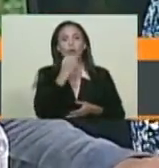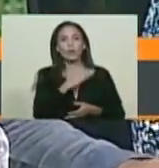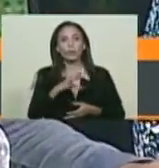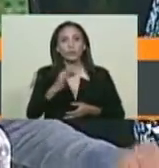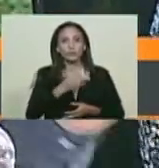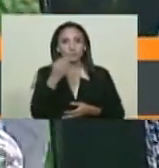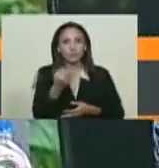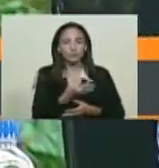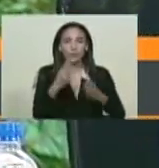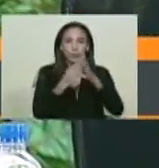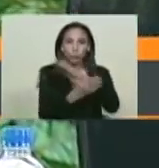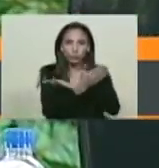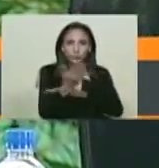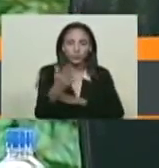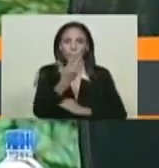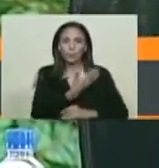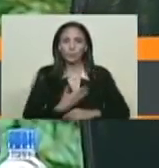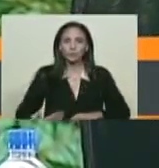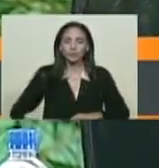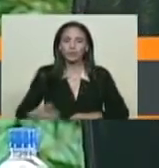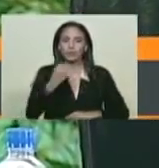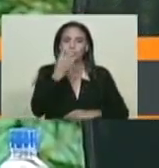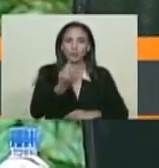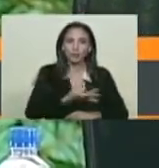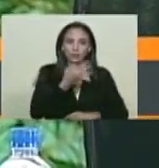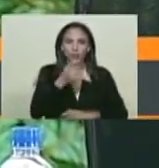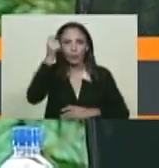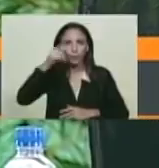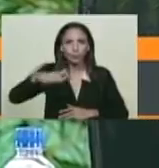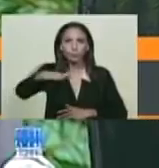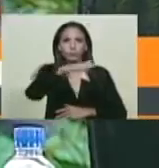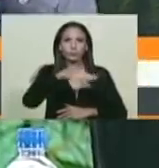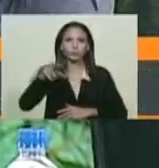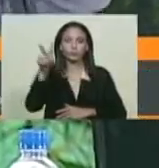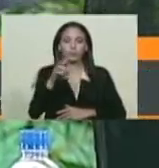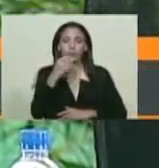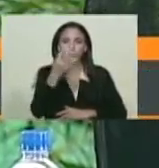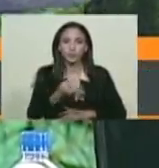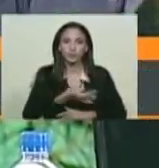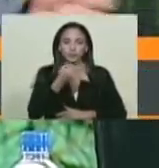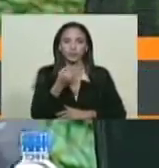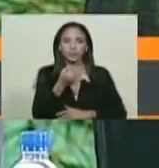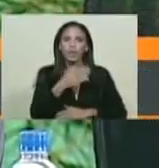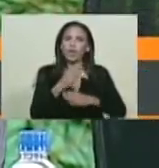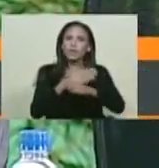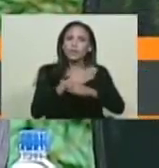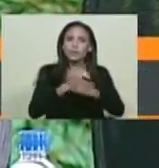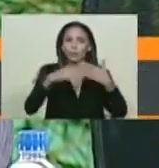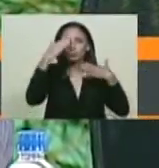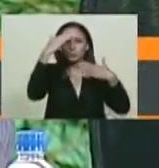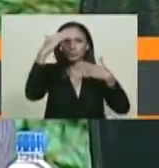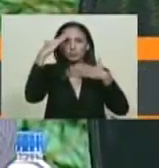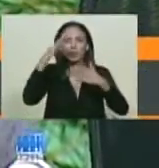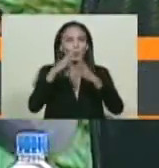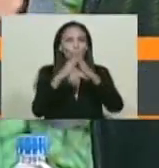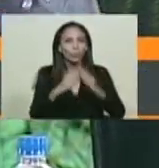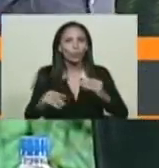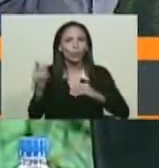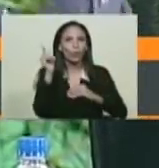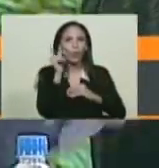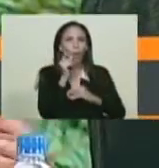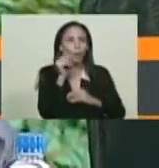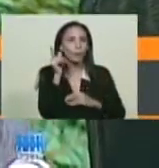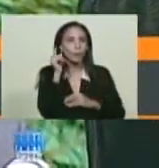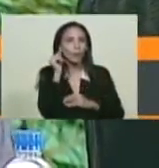tardes, presidente. Buenas tardes a todo el pueblo de Venezuela. Temprano saludamos a todas las mujeres, los hombres de